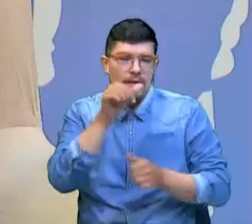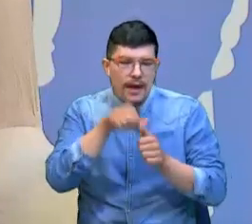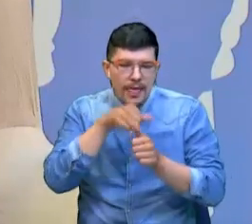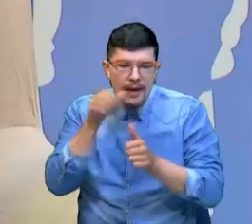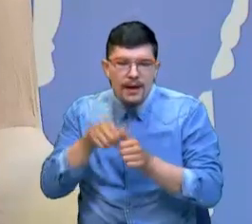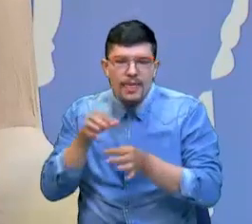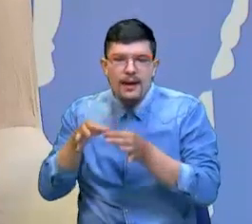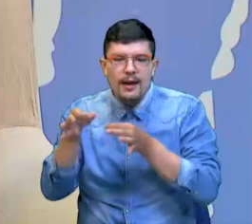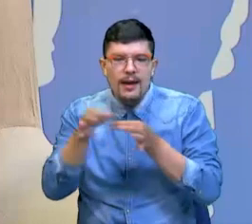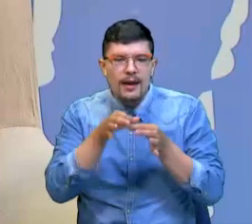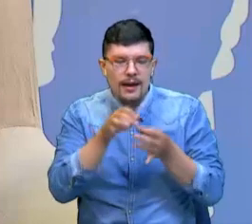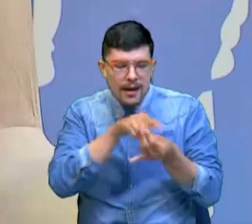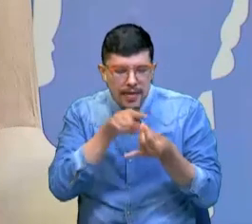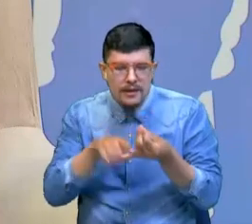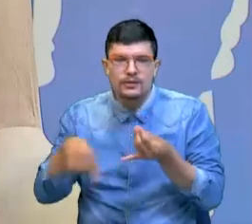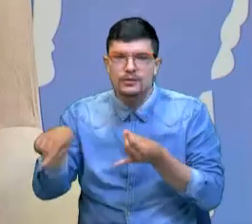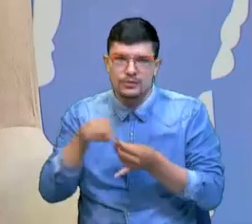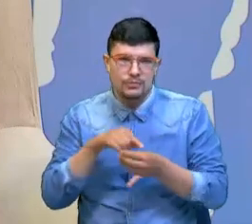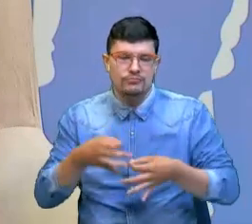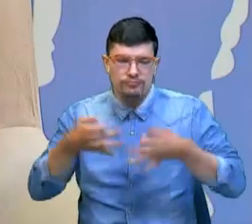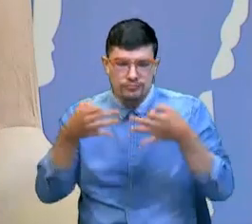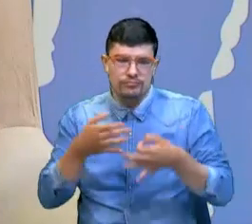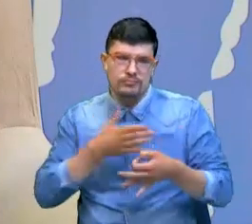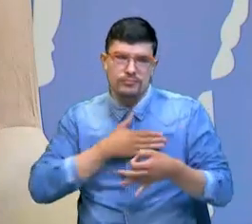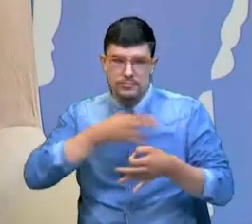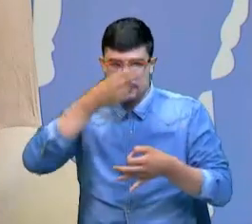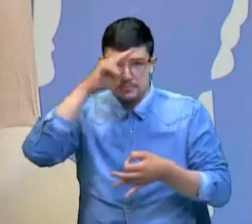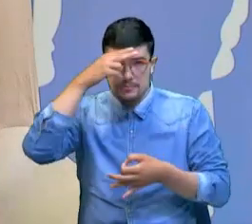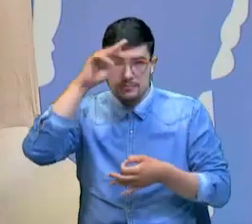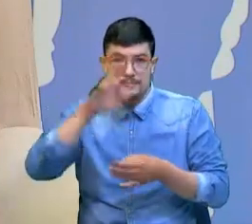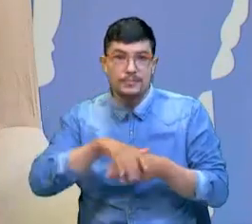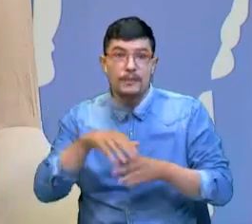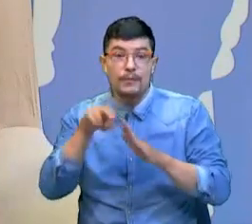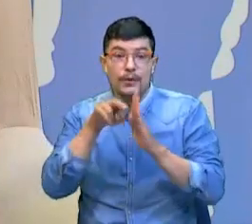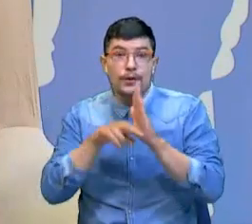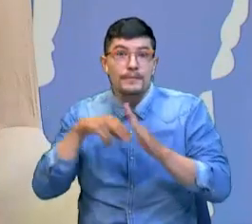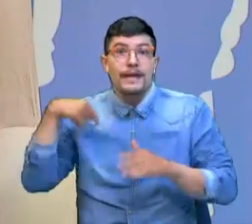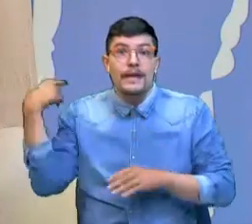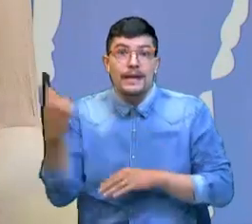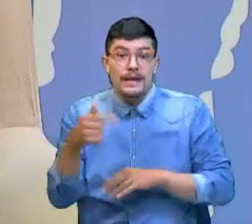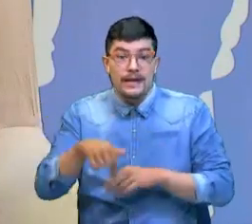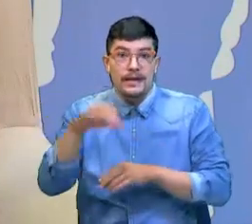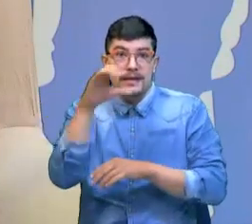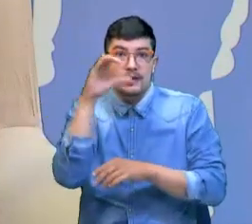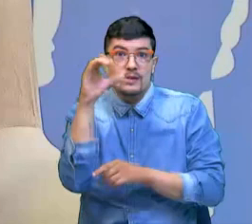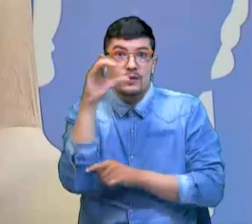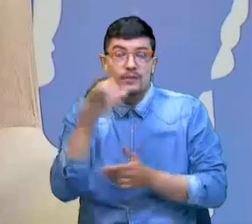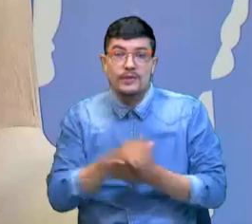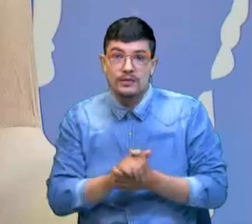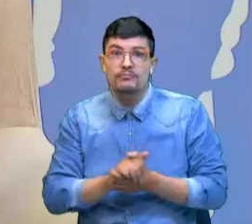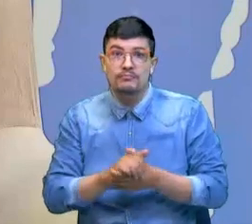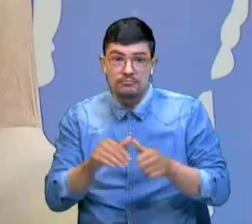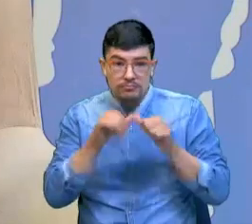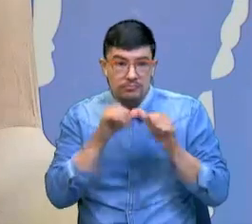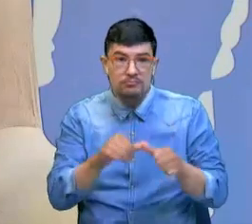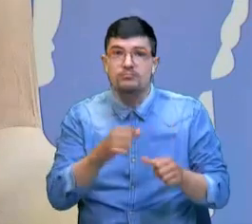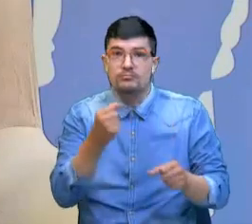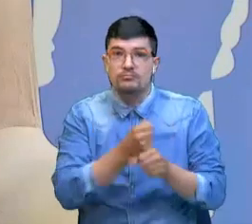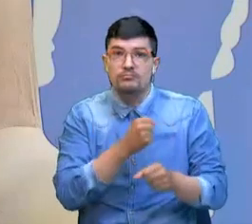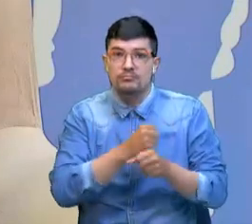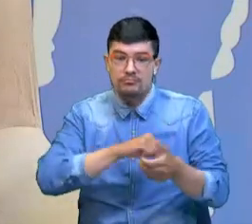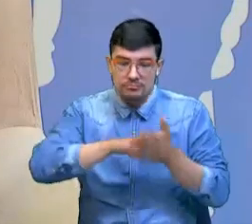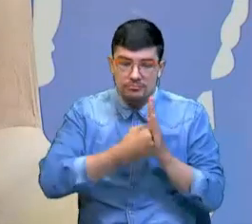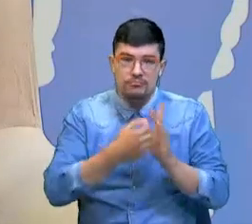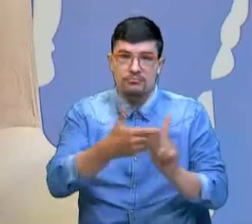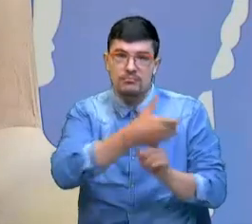caso es muy concreto y muy particular desde mi interpretación. Por regla general en Colombia hay estabilidad ocupacional